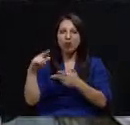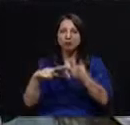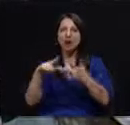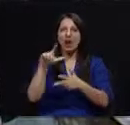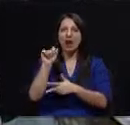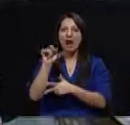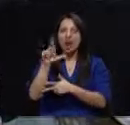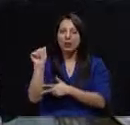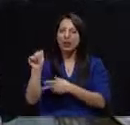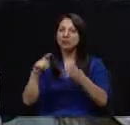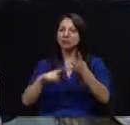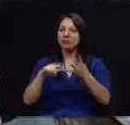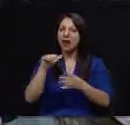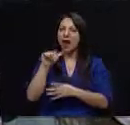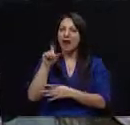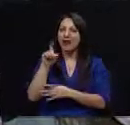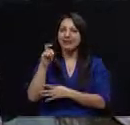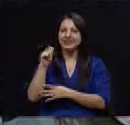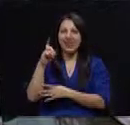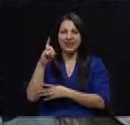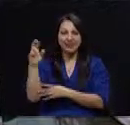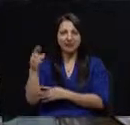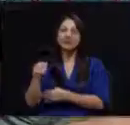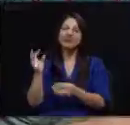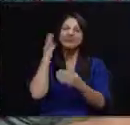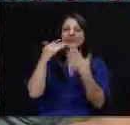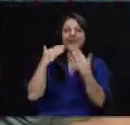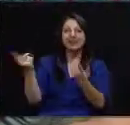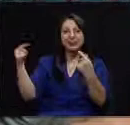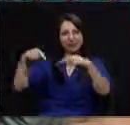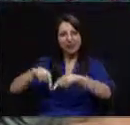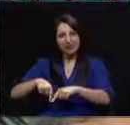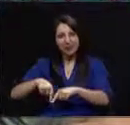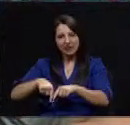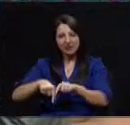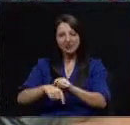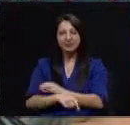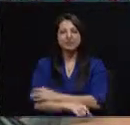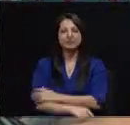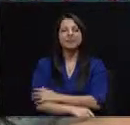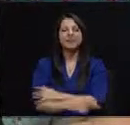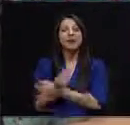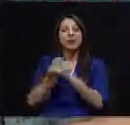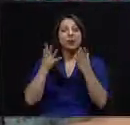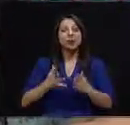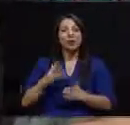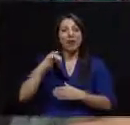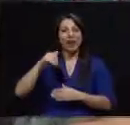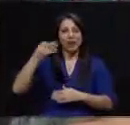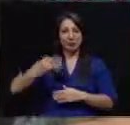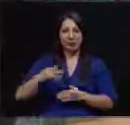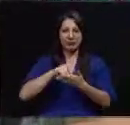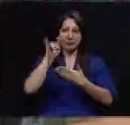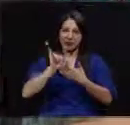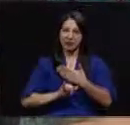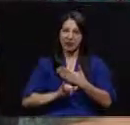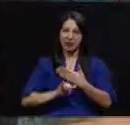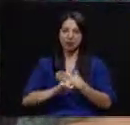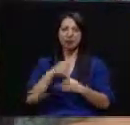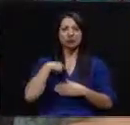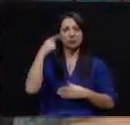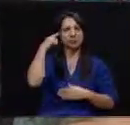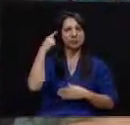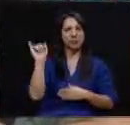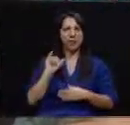doña Laura y a Alexander también. Claro. Muchas gracias por estar aquí, don Mauricio, productor ejecutivo de este proyecto,